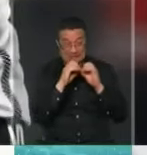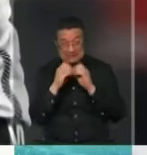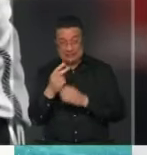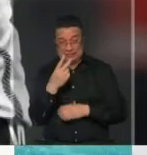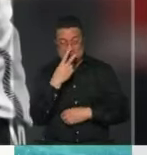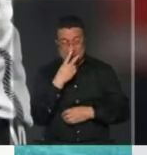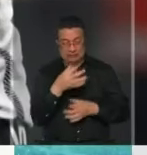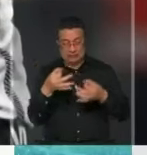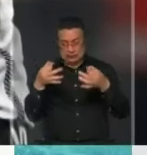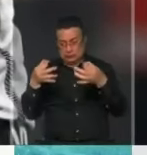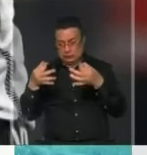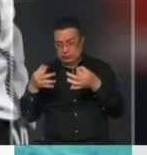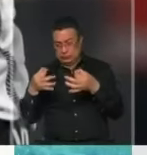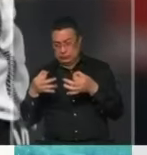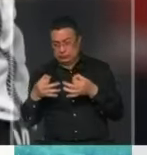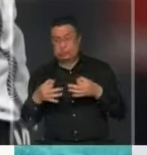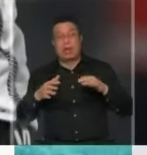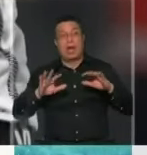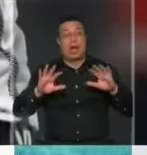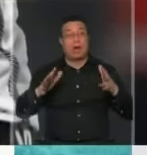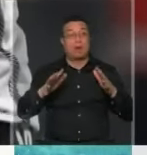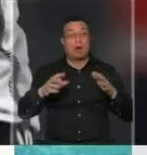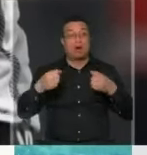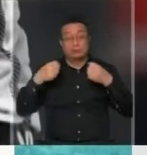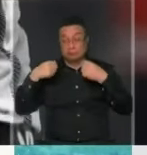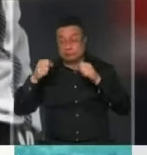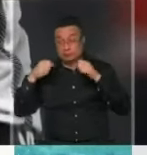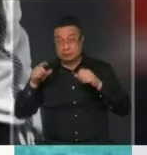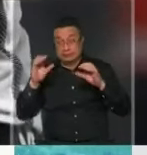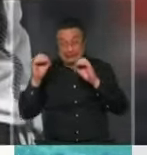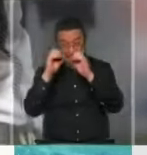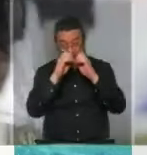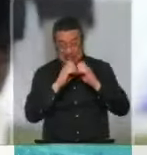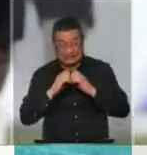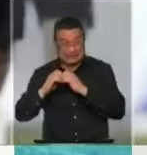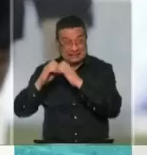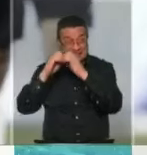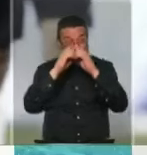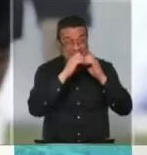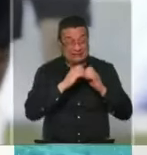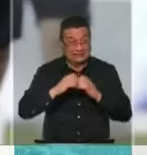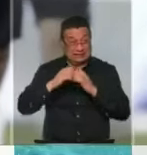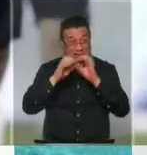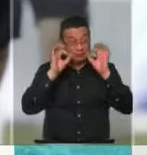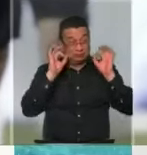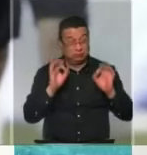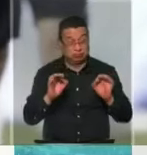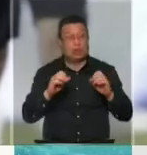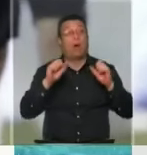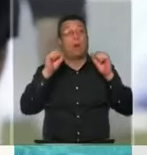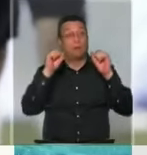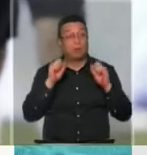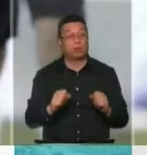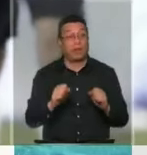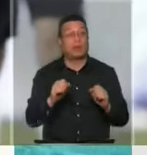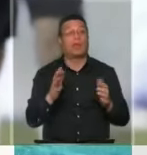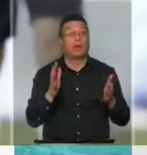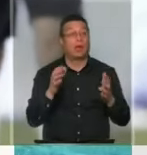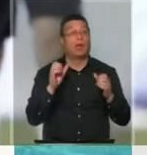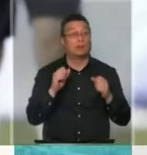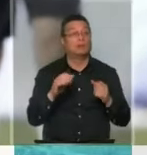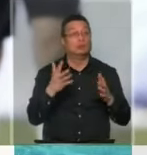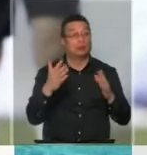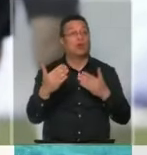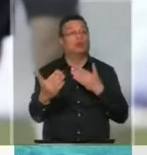la sumatoria y eventualmente, si ganaban todos y este partido terminaba 0-0, como era hasta el 86, hubiese incluso habido el escenario